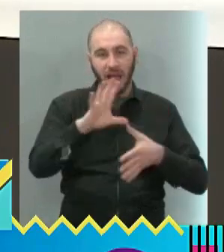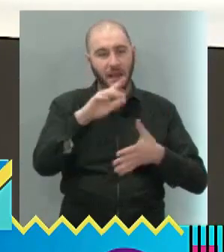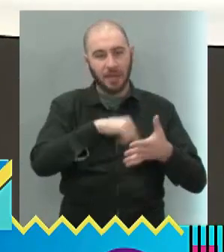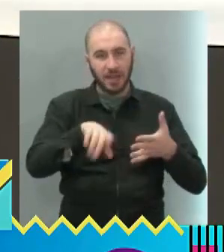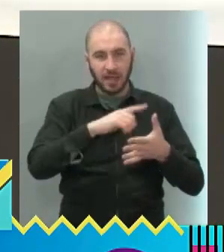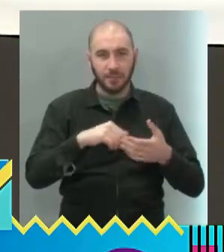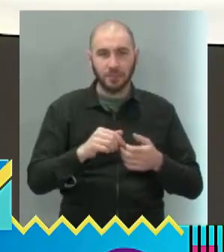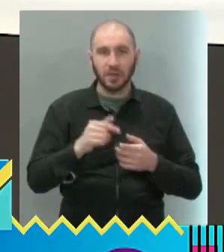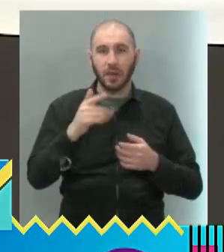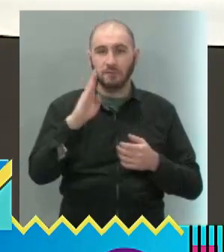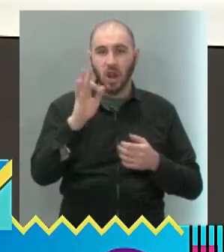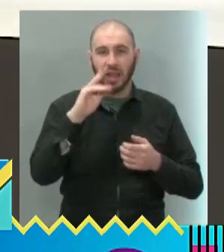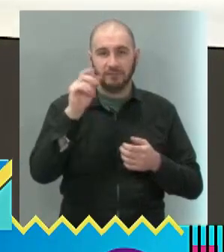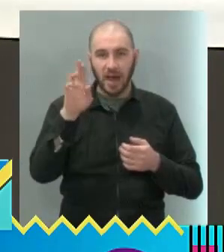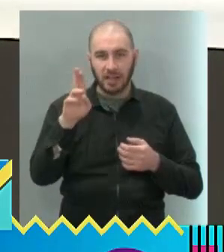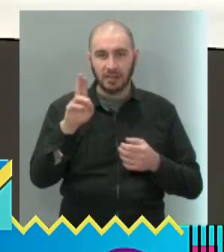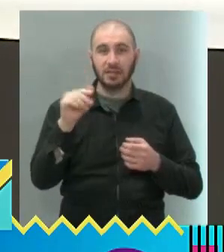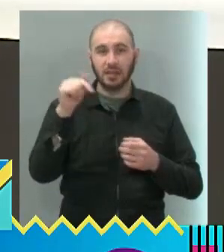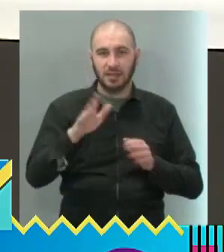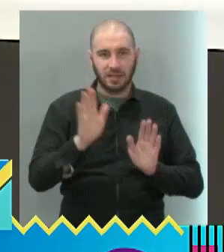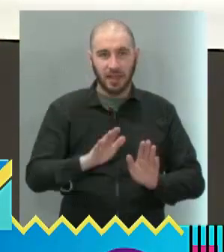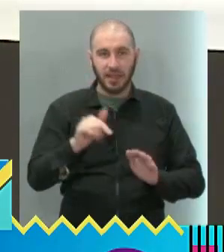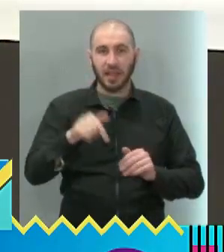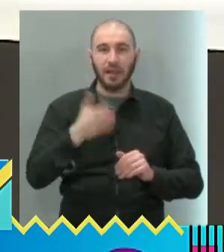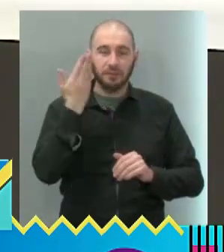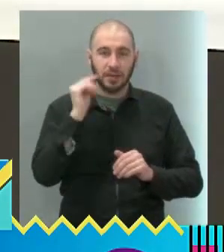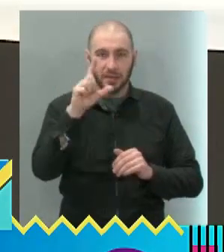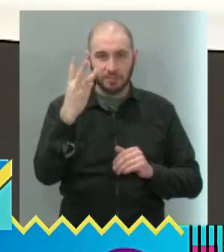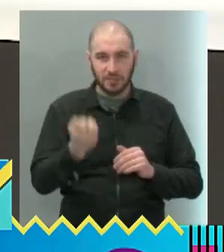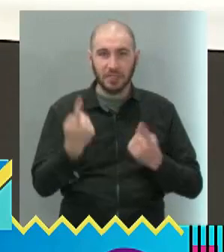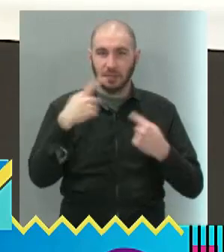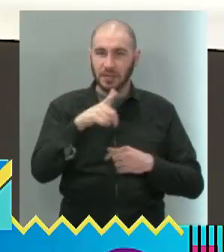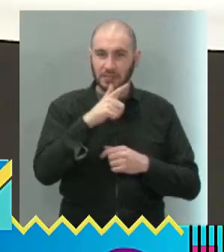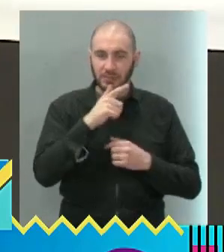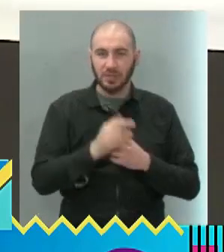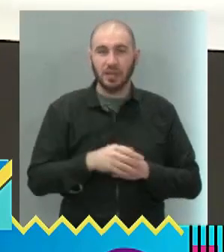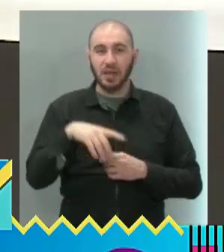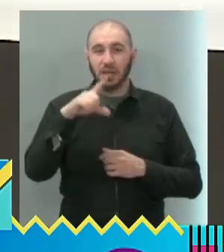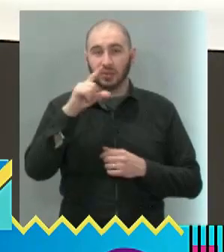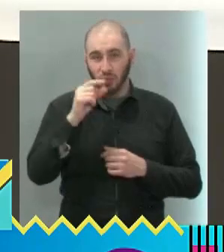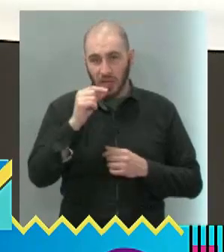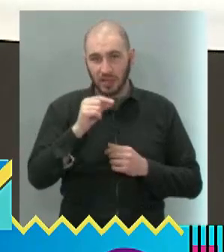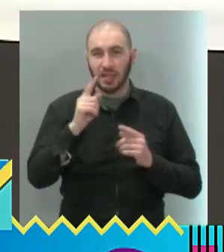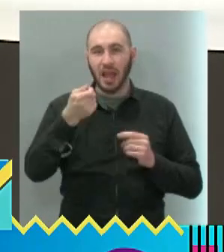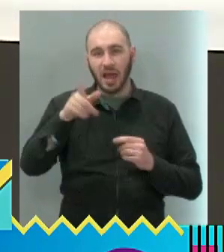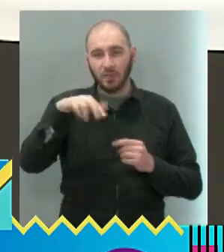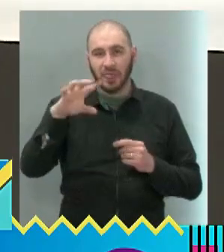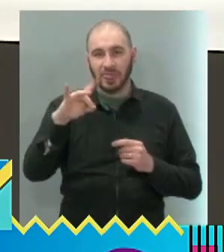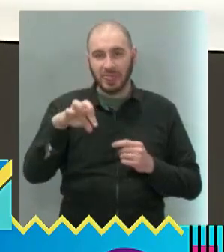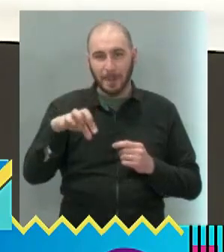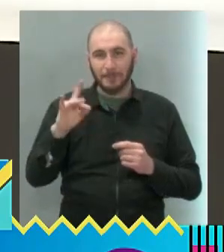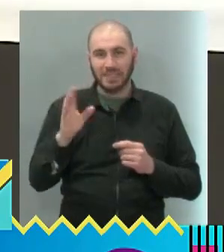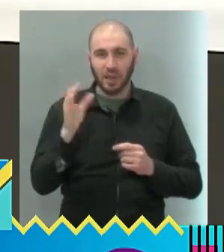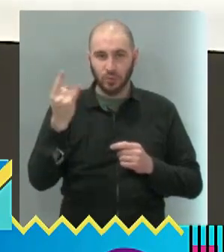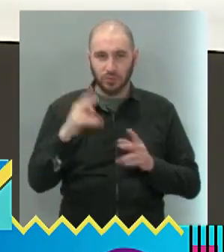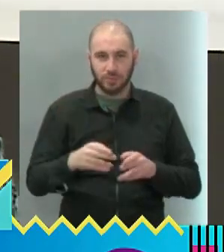América, la figura de Simón Bolívar. Así que quédate con nosotros, estamos en Facebook y en Instagram como Distintos Parecidos y si no a través de Twitter